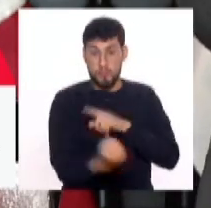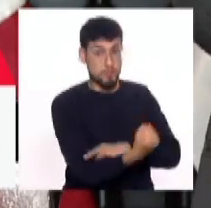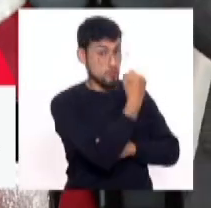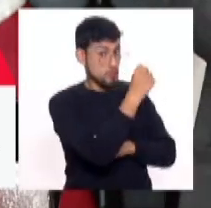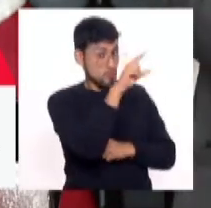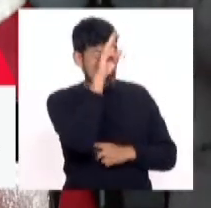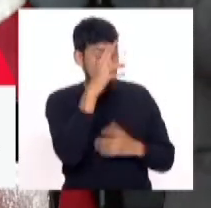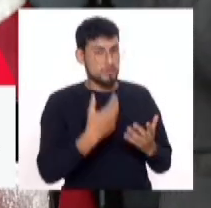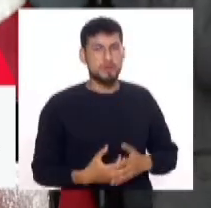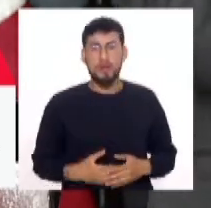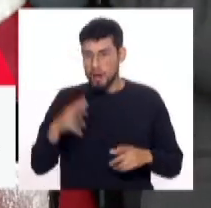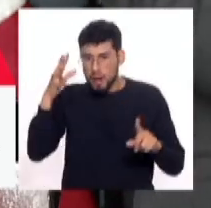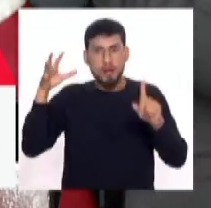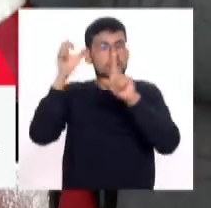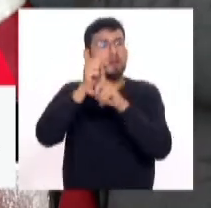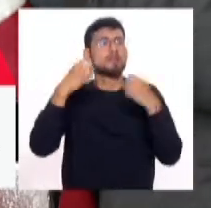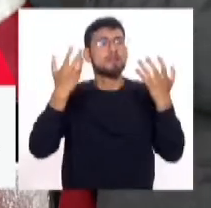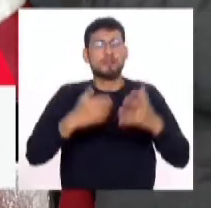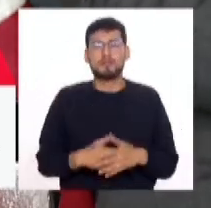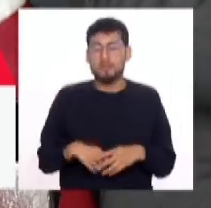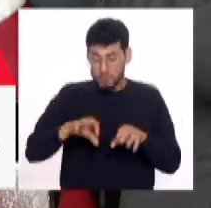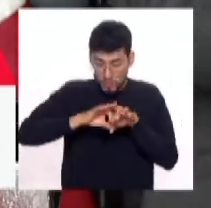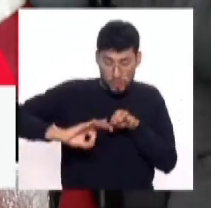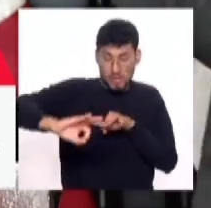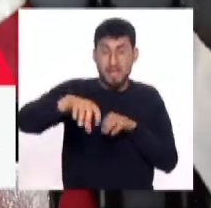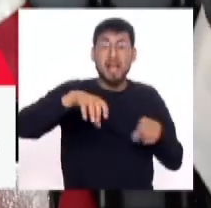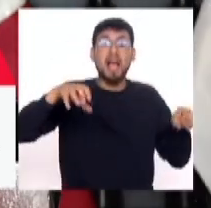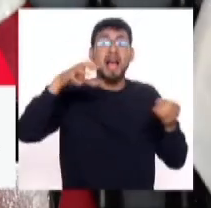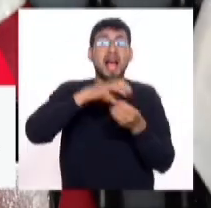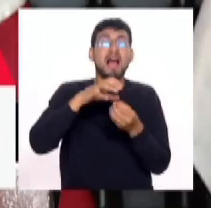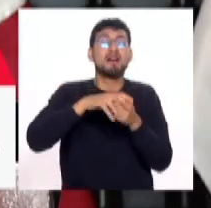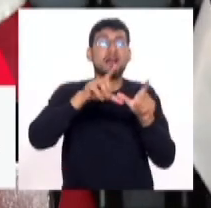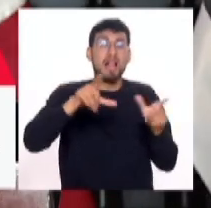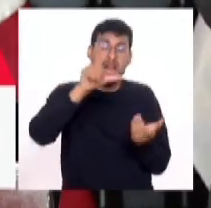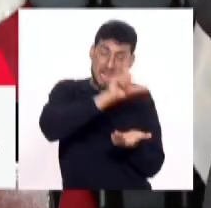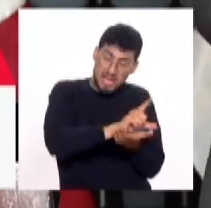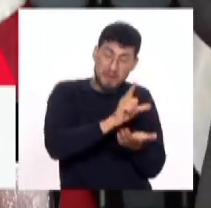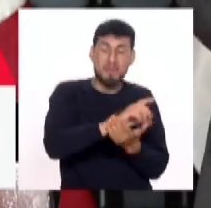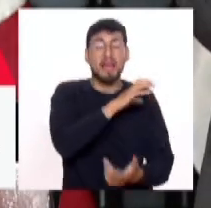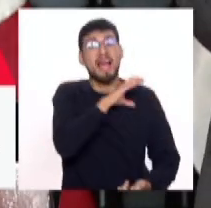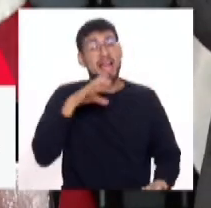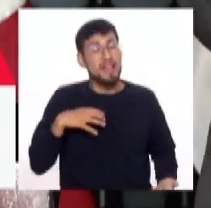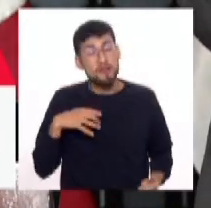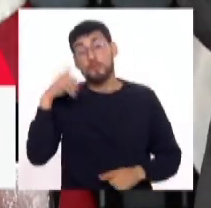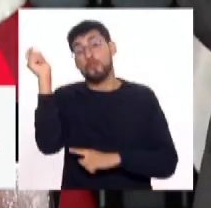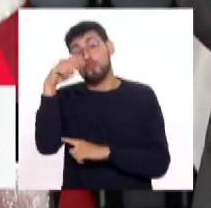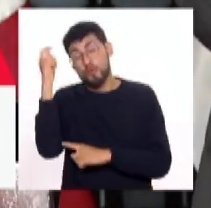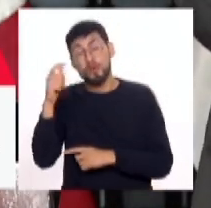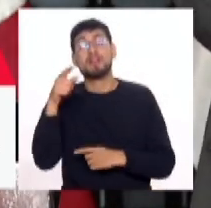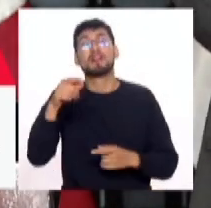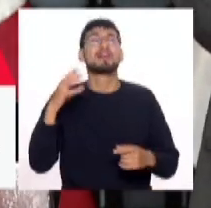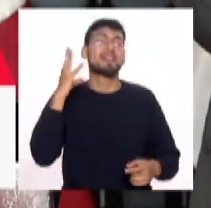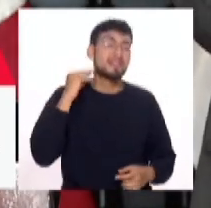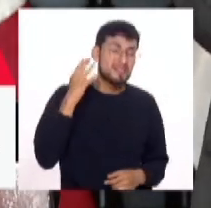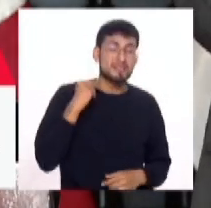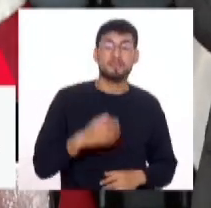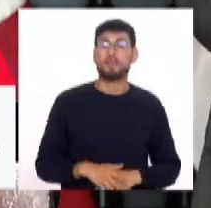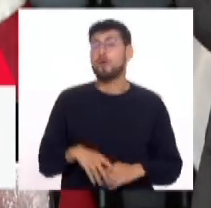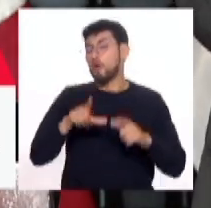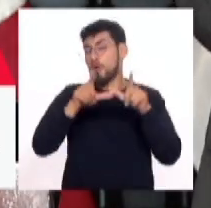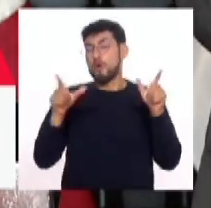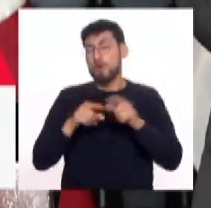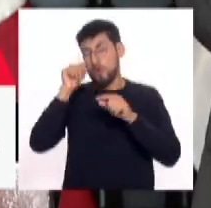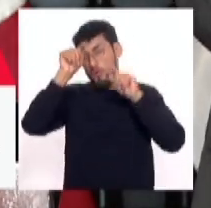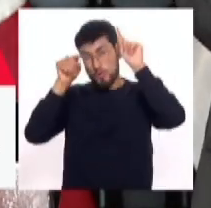Perú hemos logrado extender las redes de gas natural en Lima, Callao, Trujillo, Chiclayo y